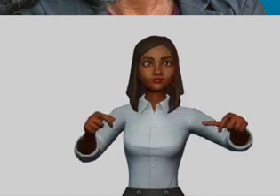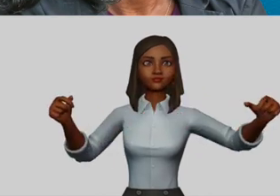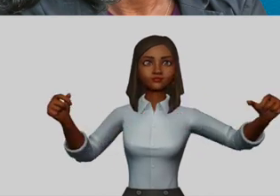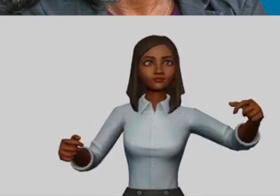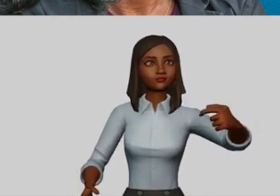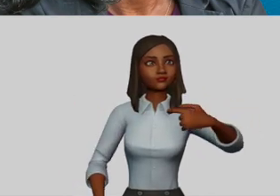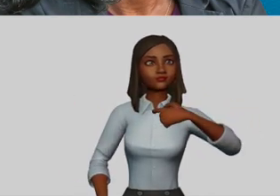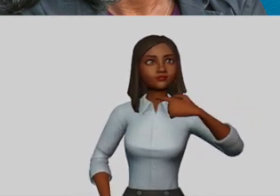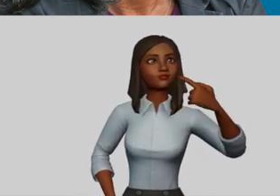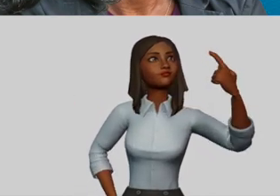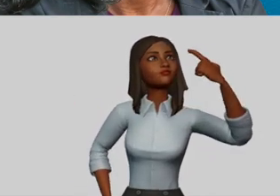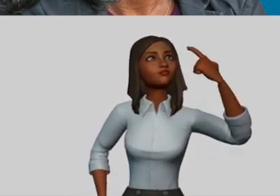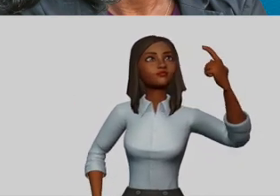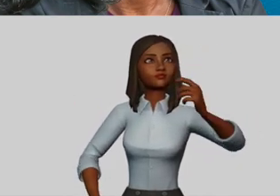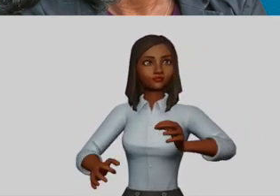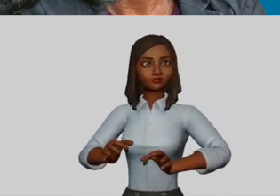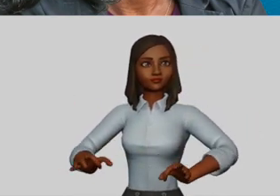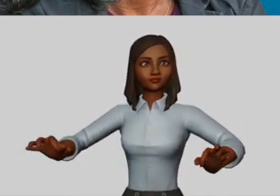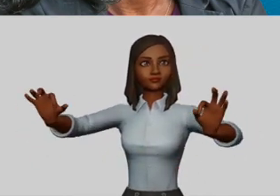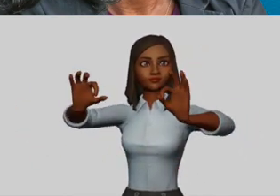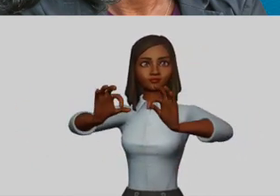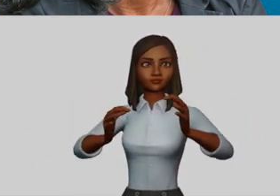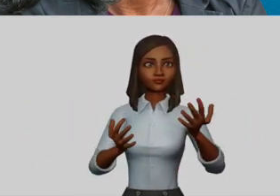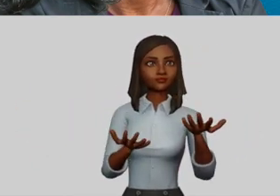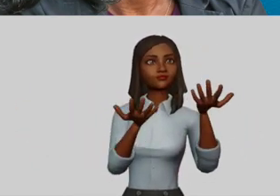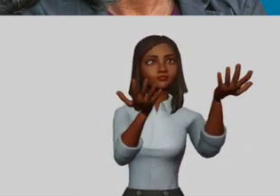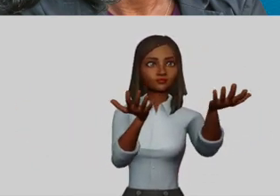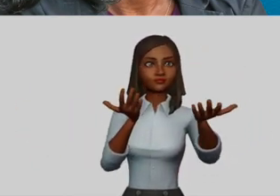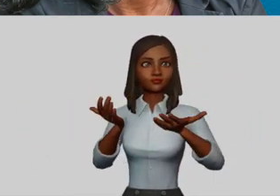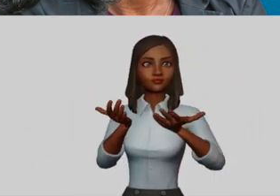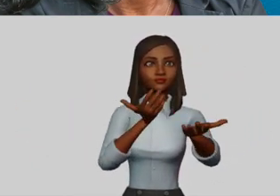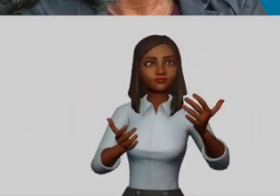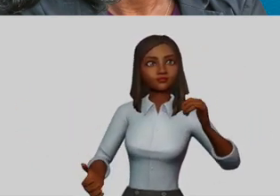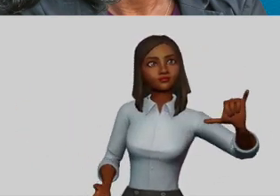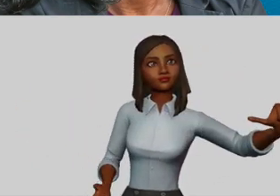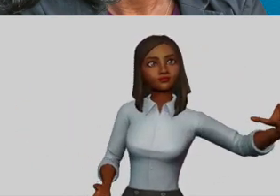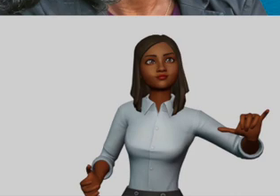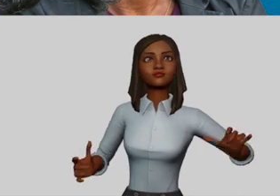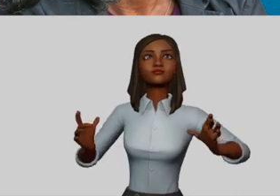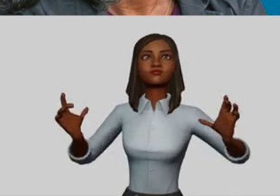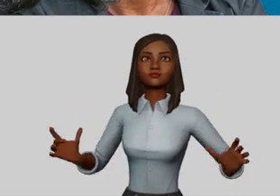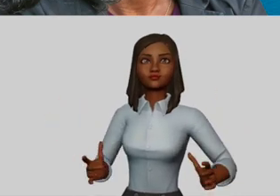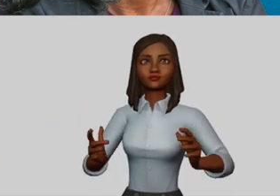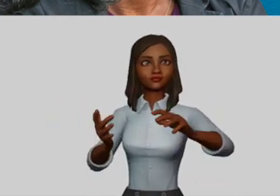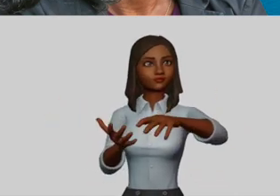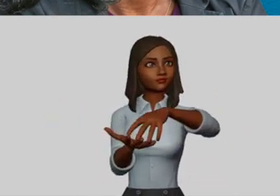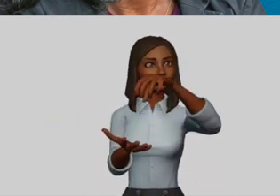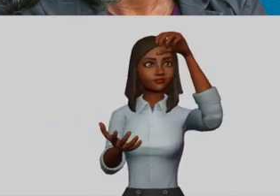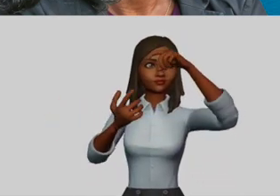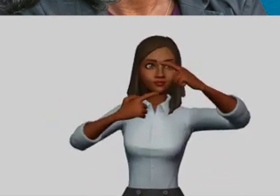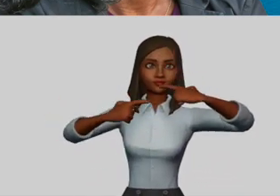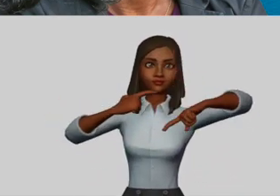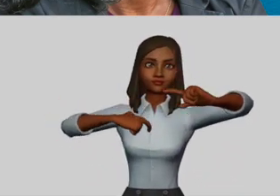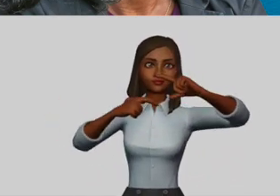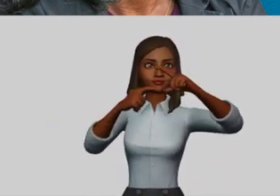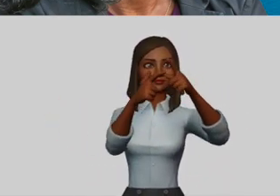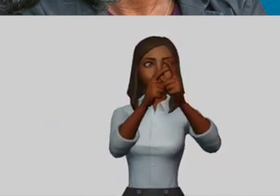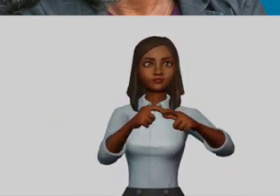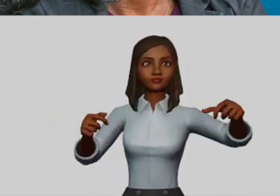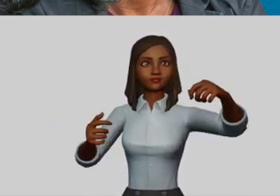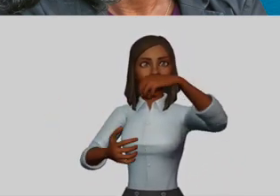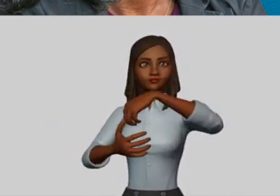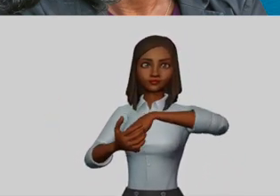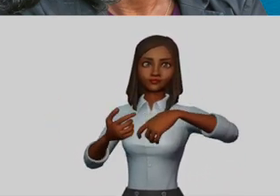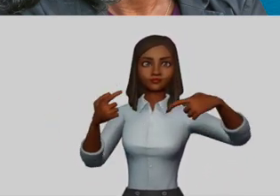de comunicarme con alguien en Duolingo, porque también sería una plataforma que pueden usar el Duolingo. Yo de verdad no quiero ser